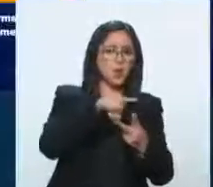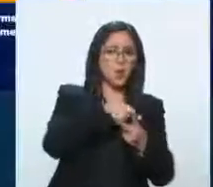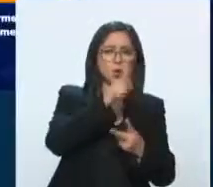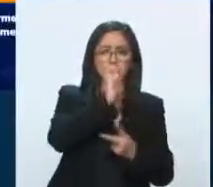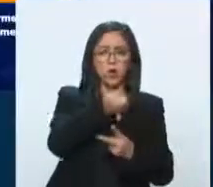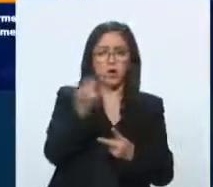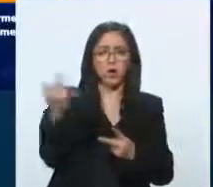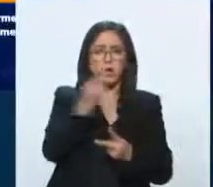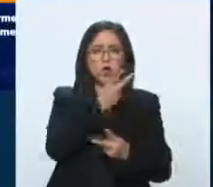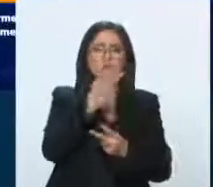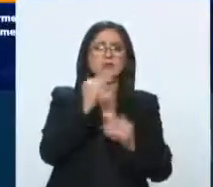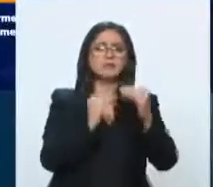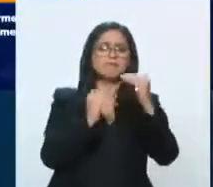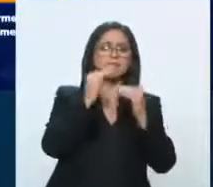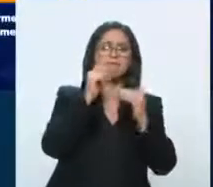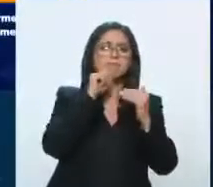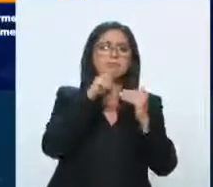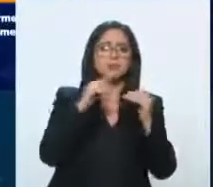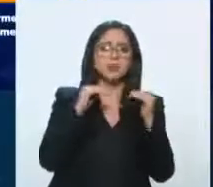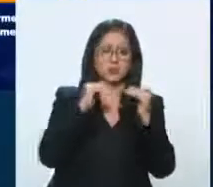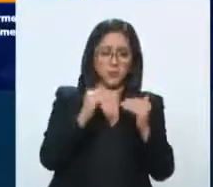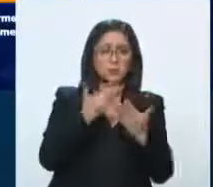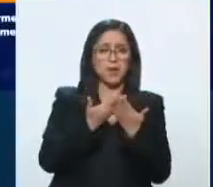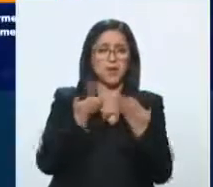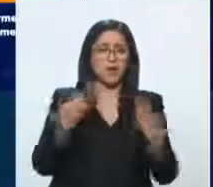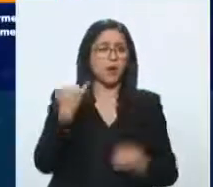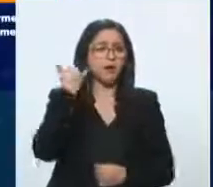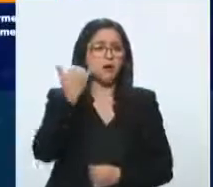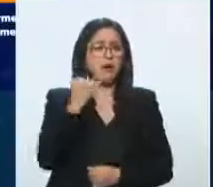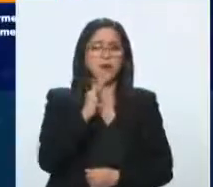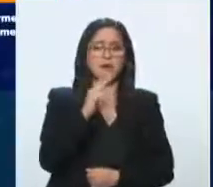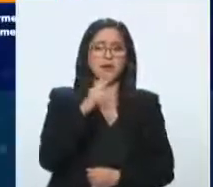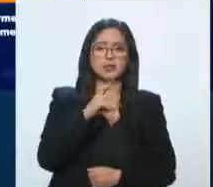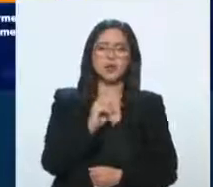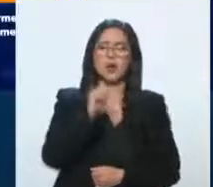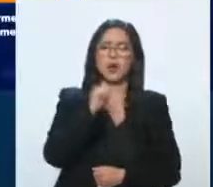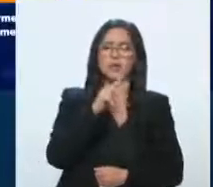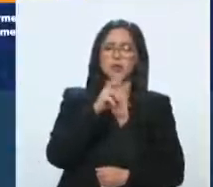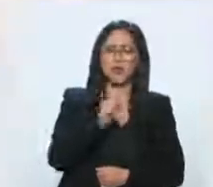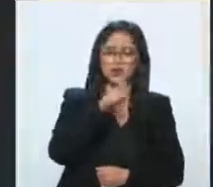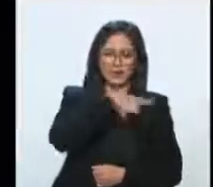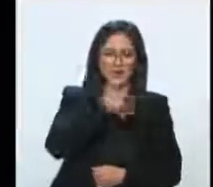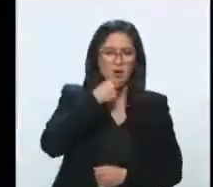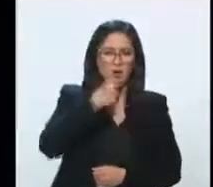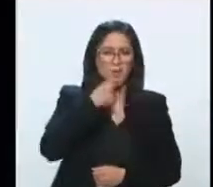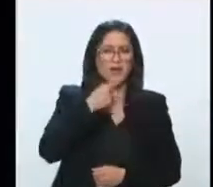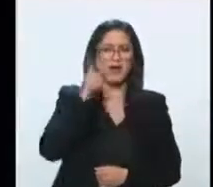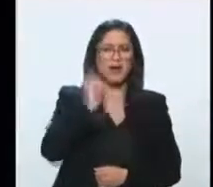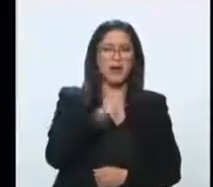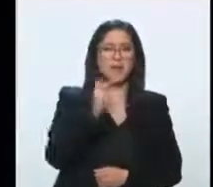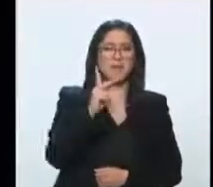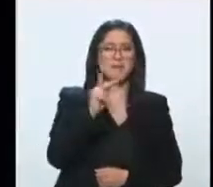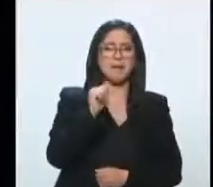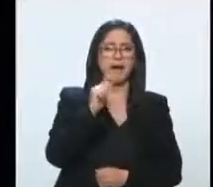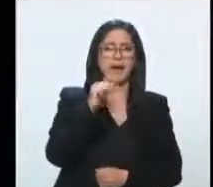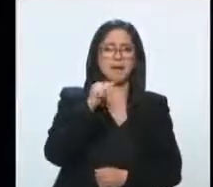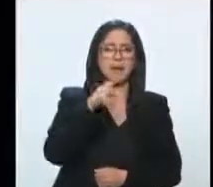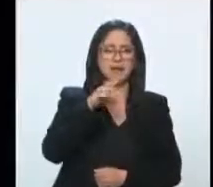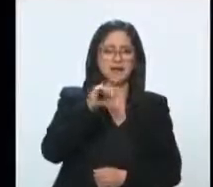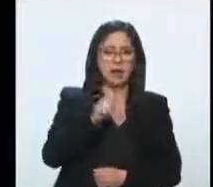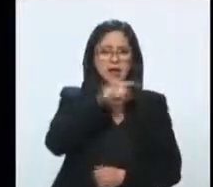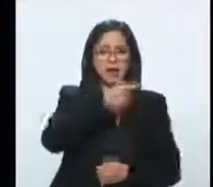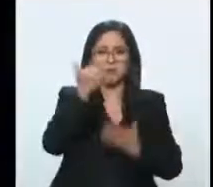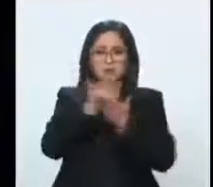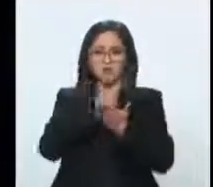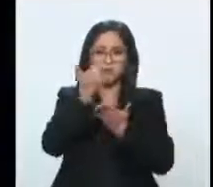Y se encuentra con nosotros en la línea telefónica Francisco Abundis, él es director de Parametría, una de las encuestadoras que estuvo a cargo